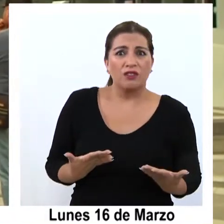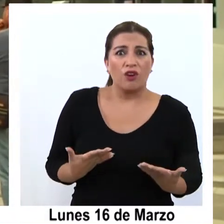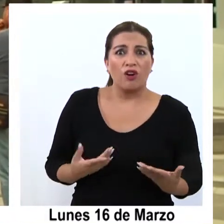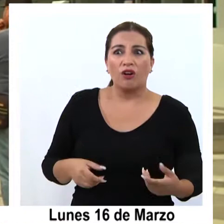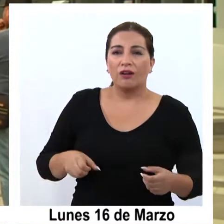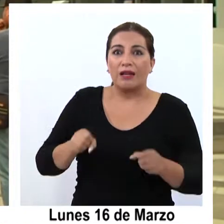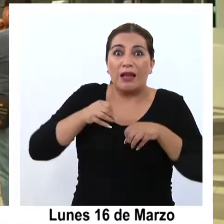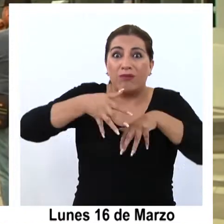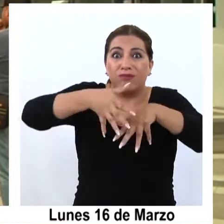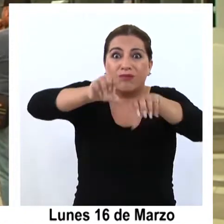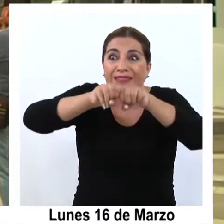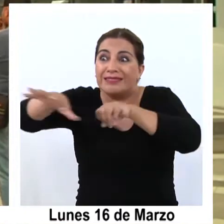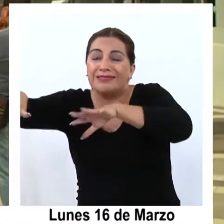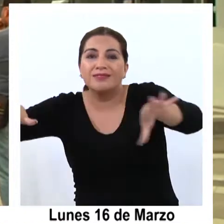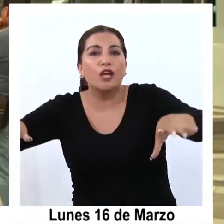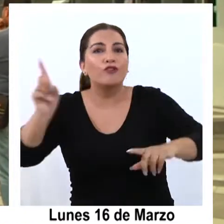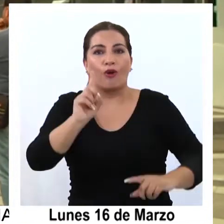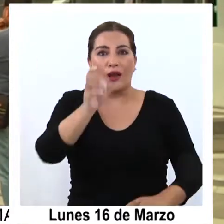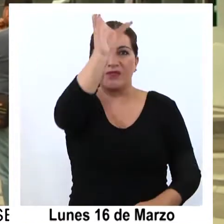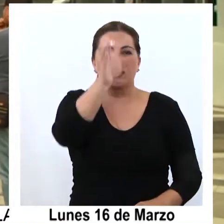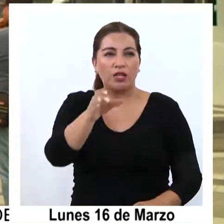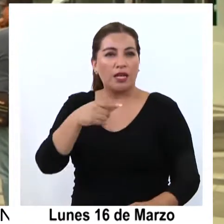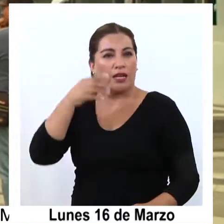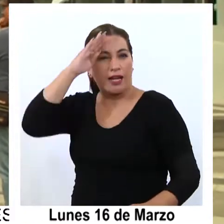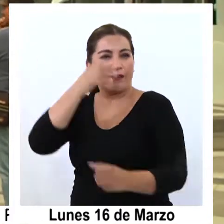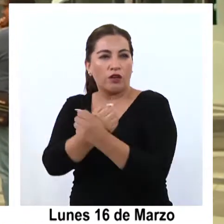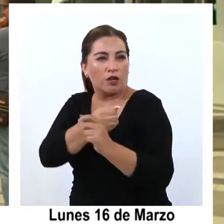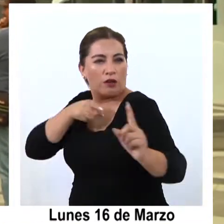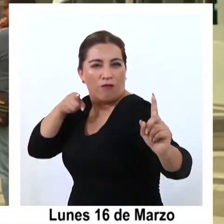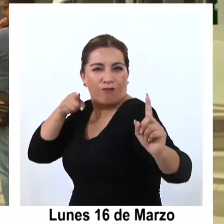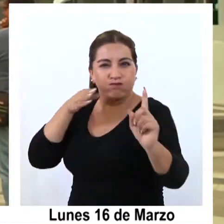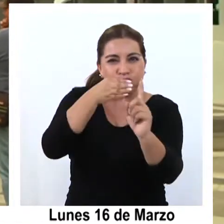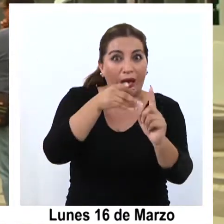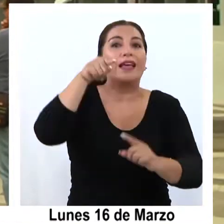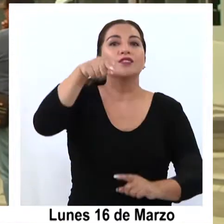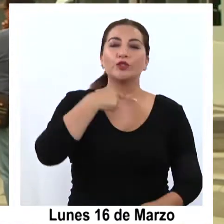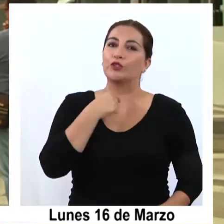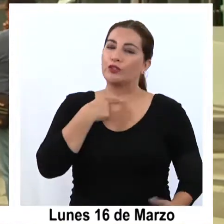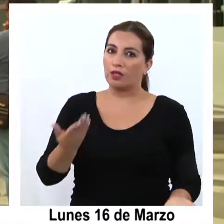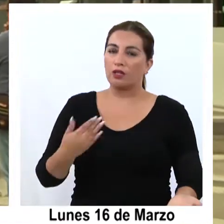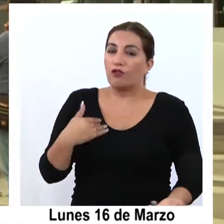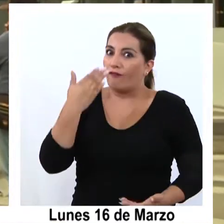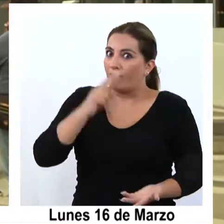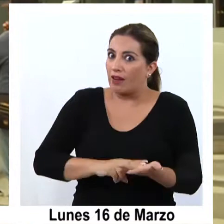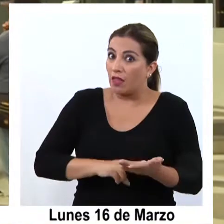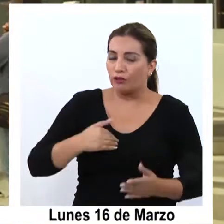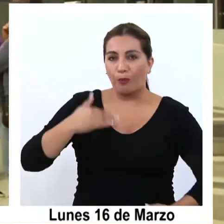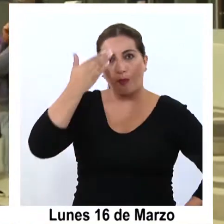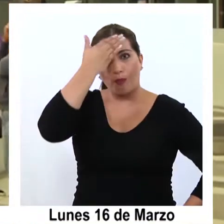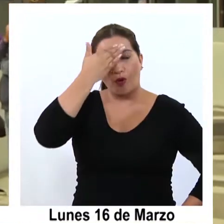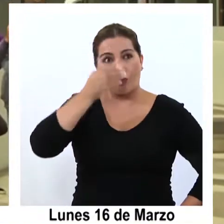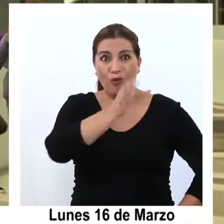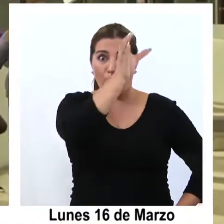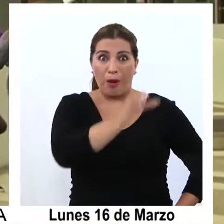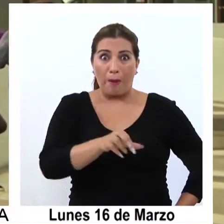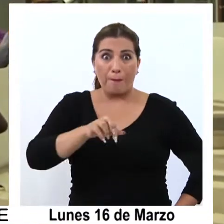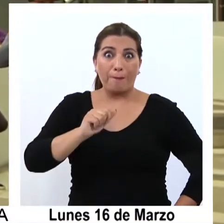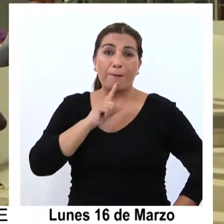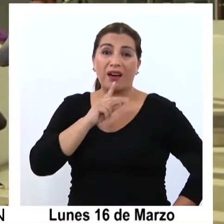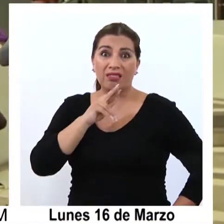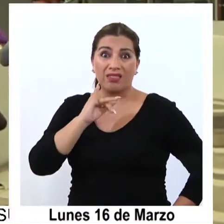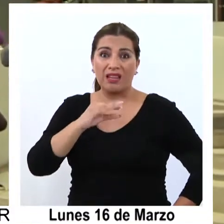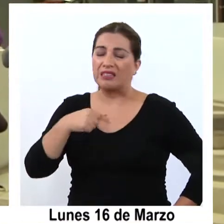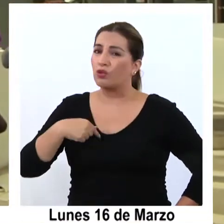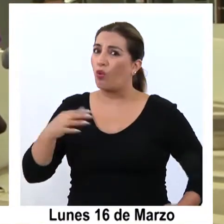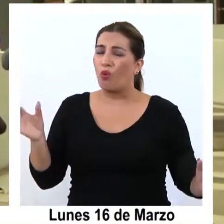que yo siento que ya no es dispersar, sino que Carabineros está yendo a atacar a los manifestantes y eso es algo que yo, la verdad, me preocupa bastante. Lo de Patrick